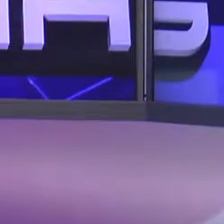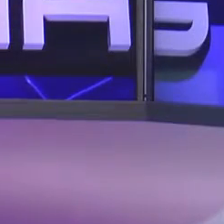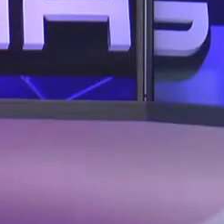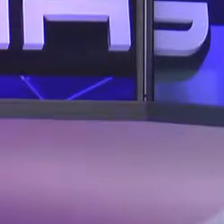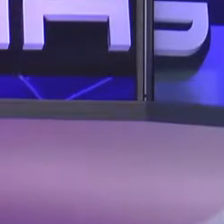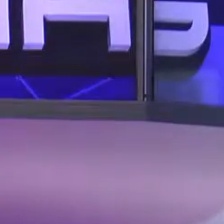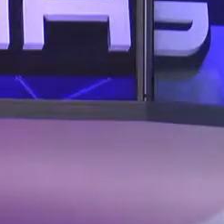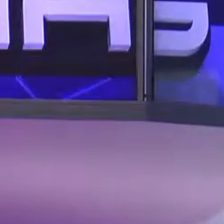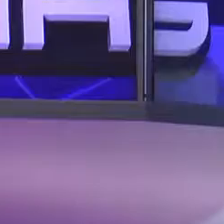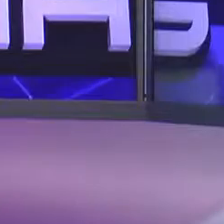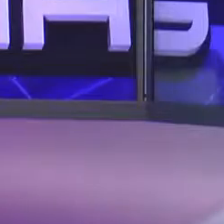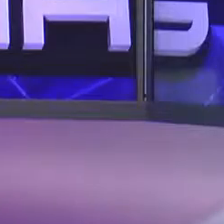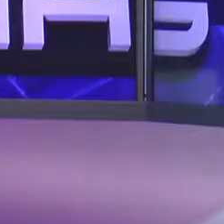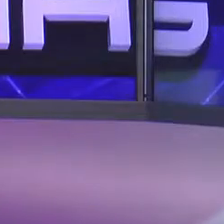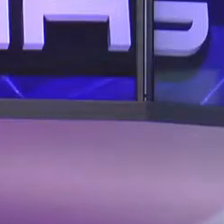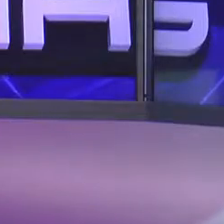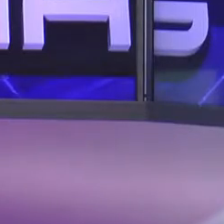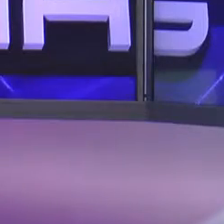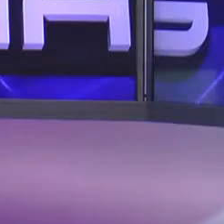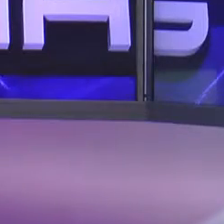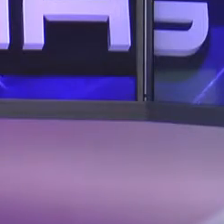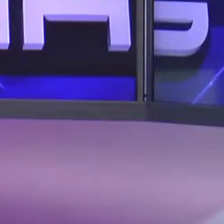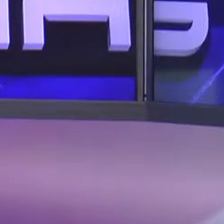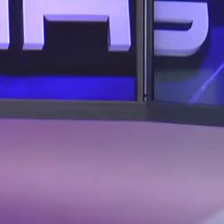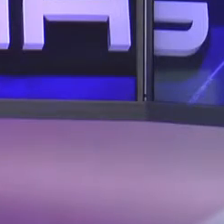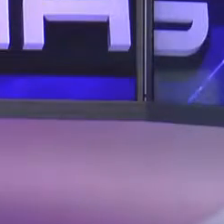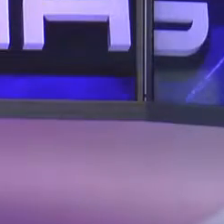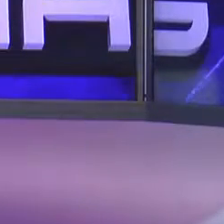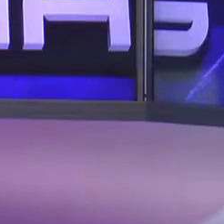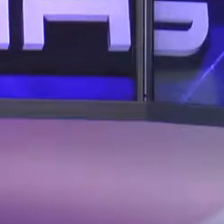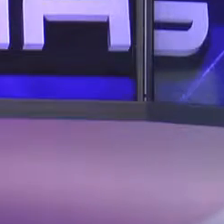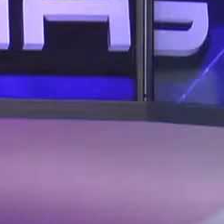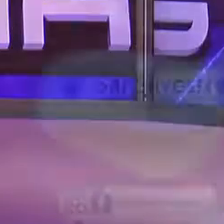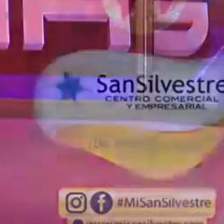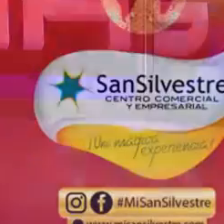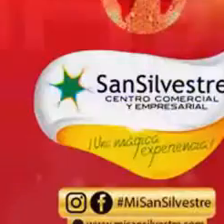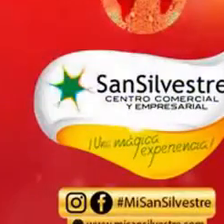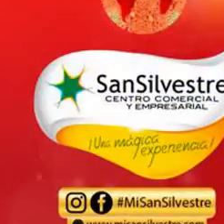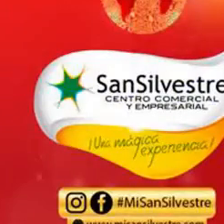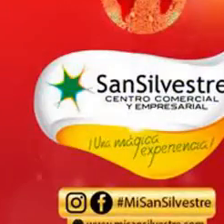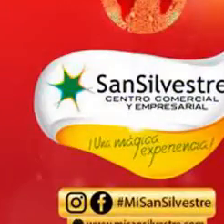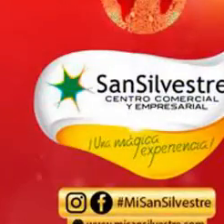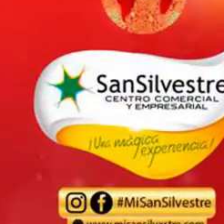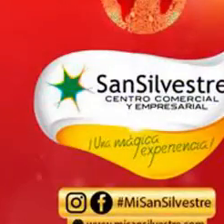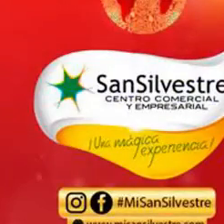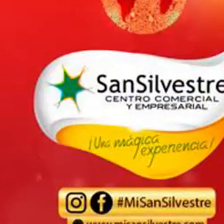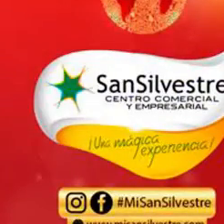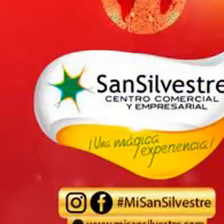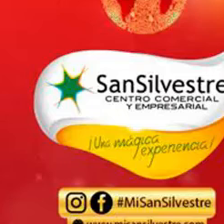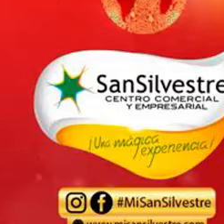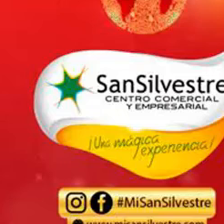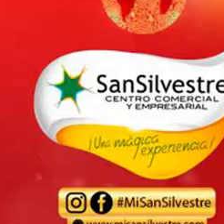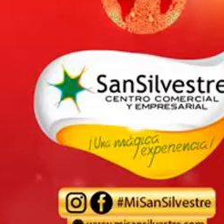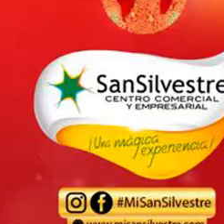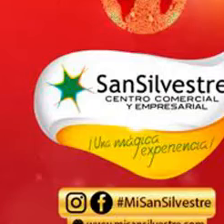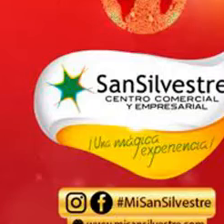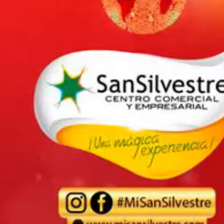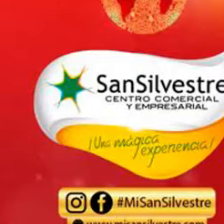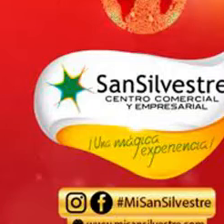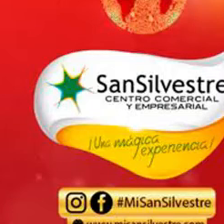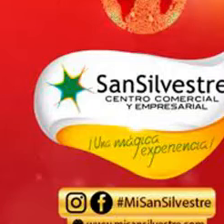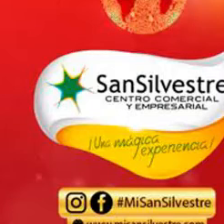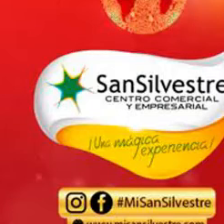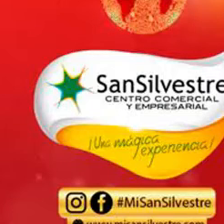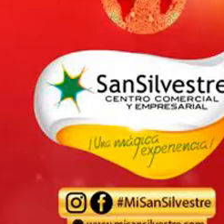gracias por continuar con nosotros. En la mejor época del año, llévate dos Nissan March Actis para celebrar. Todas tus compras te conducen